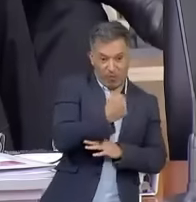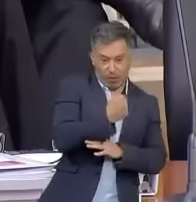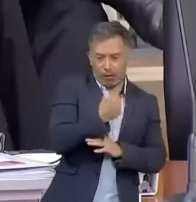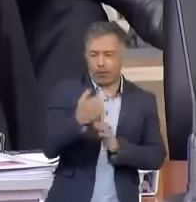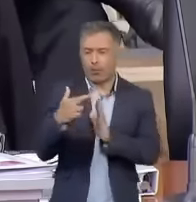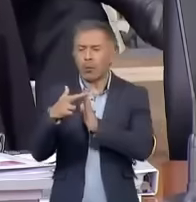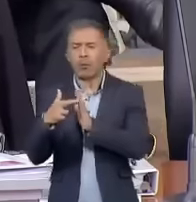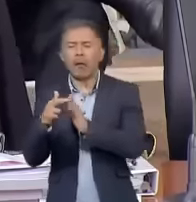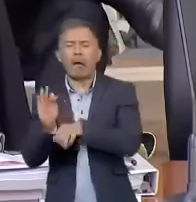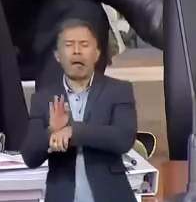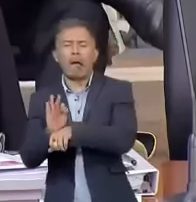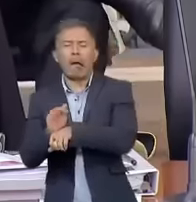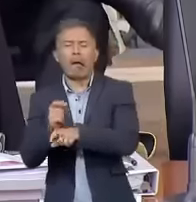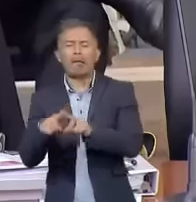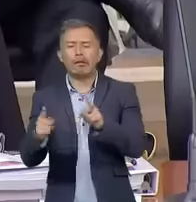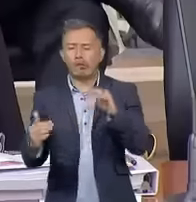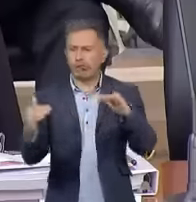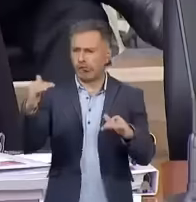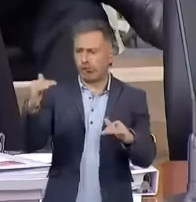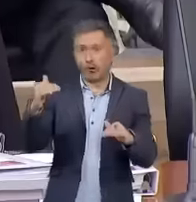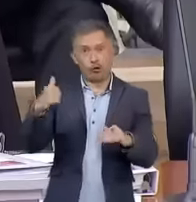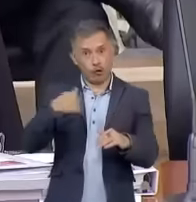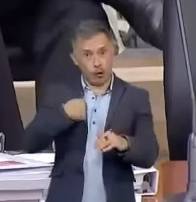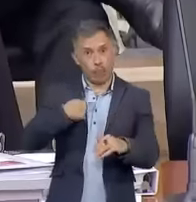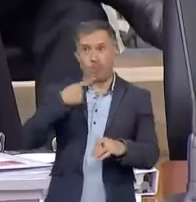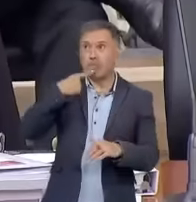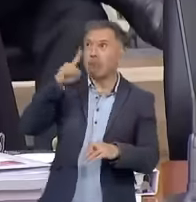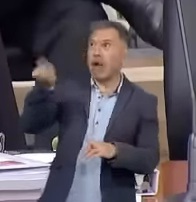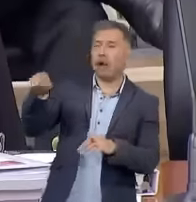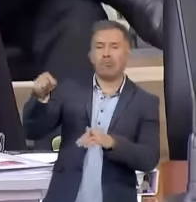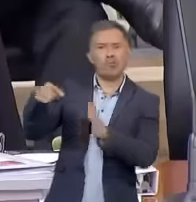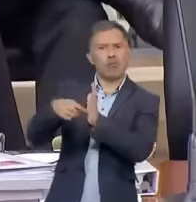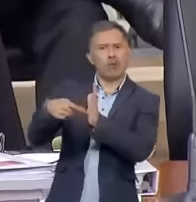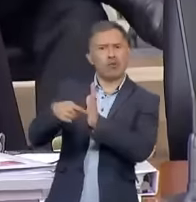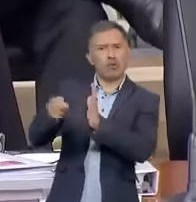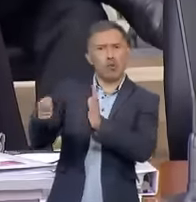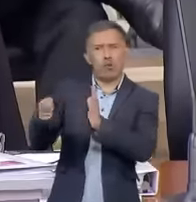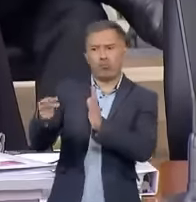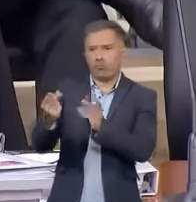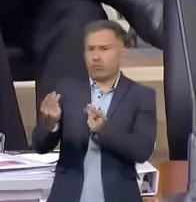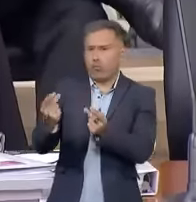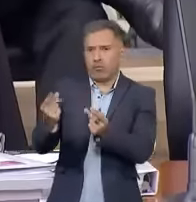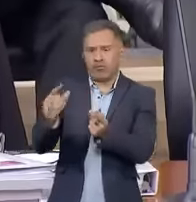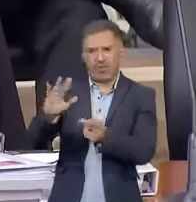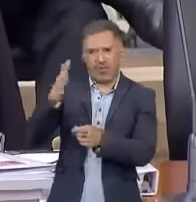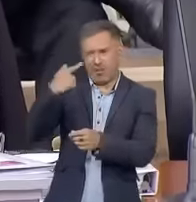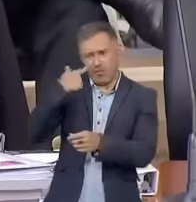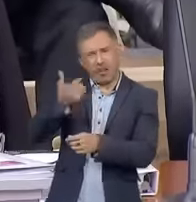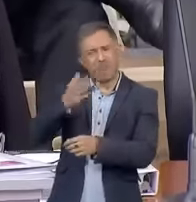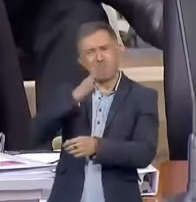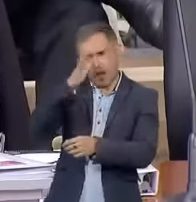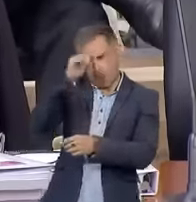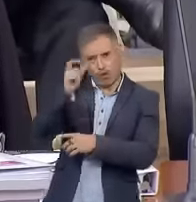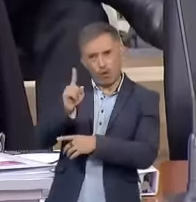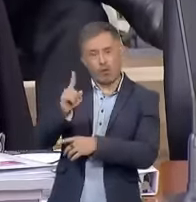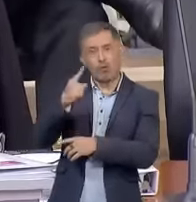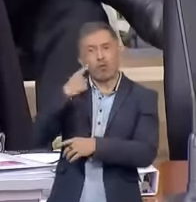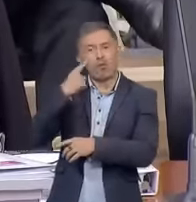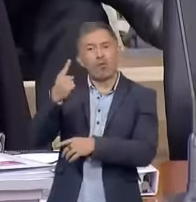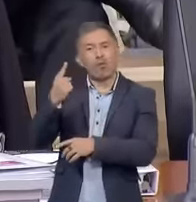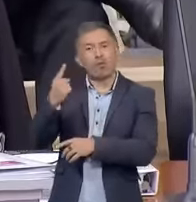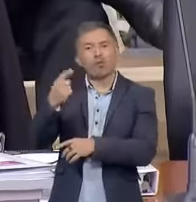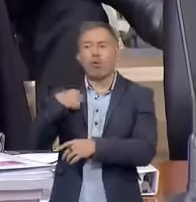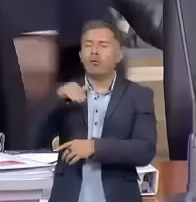cuando nosotros reclamamos algo son muy diligentes cuando solicitamos algo no lo